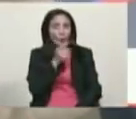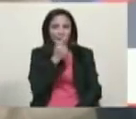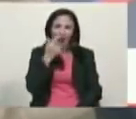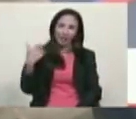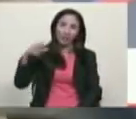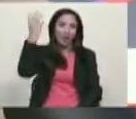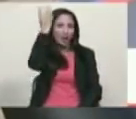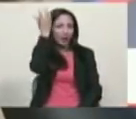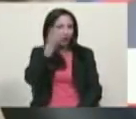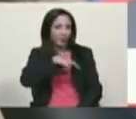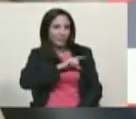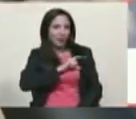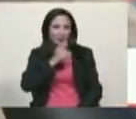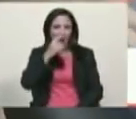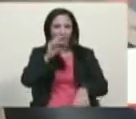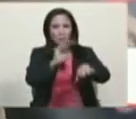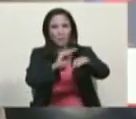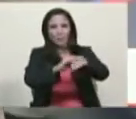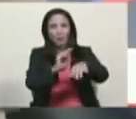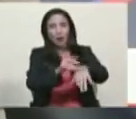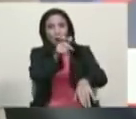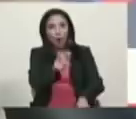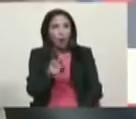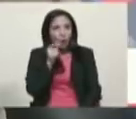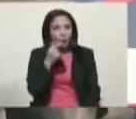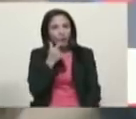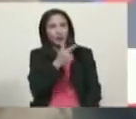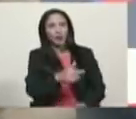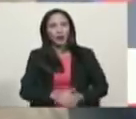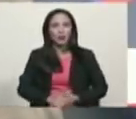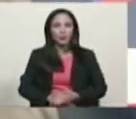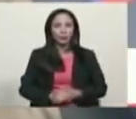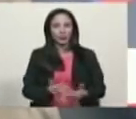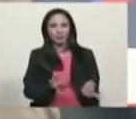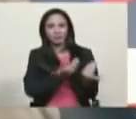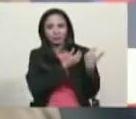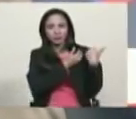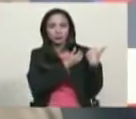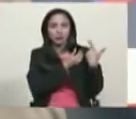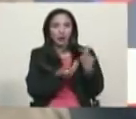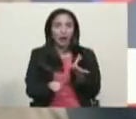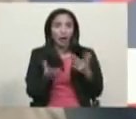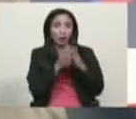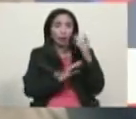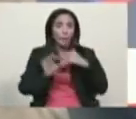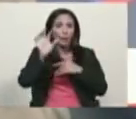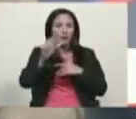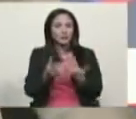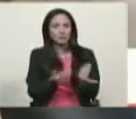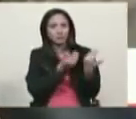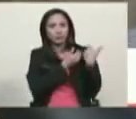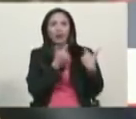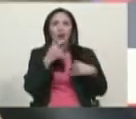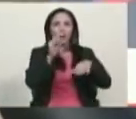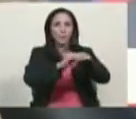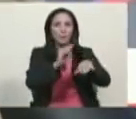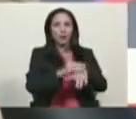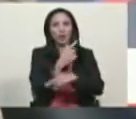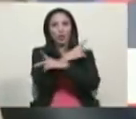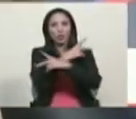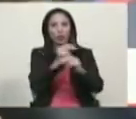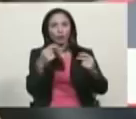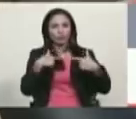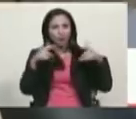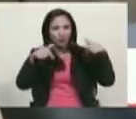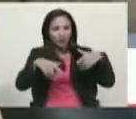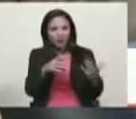España, capitán general de las tierras de la provincia de Venezuela, le dijeron: no te